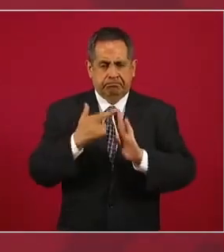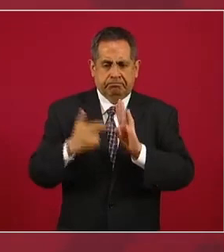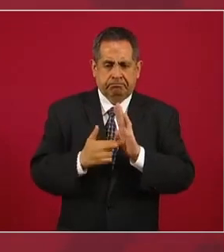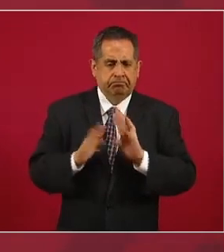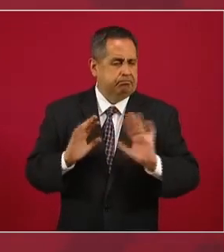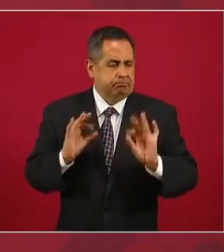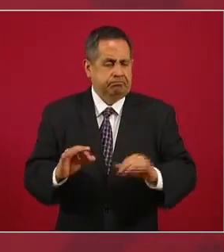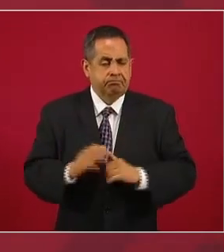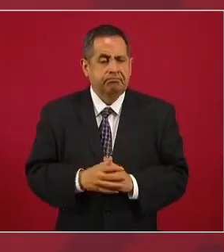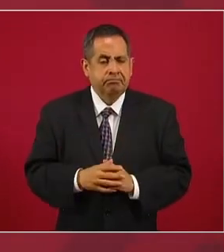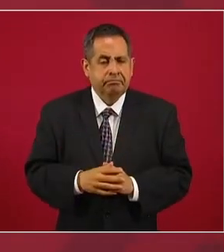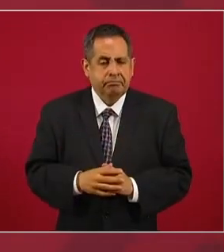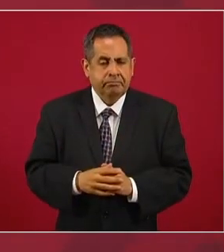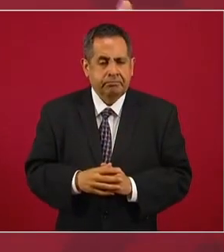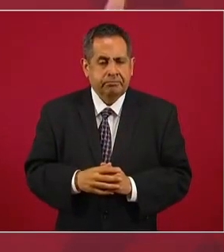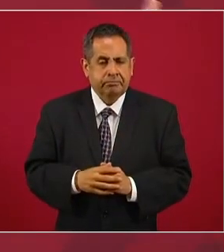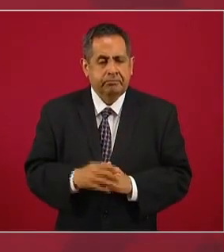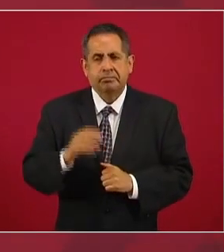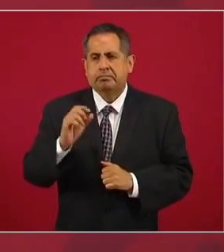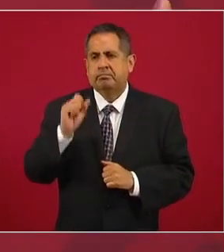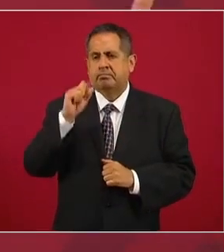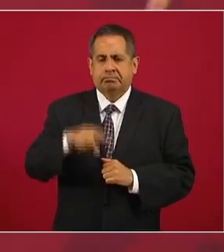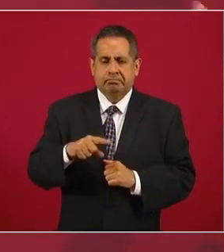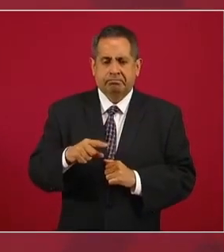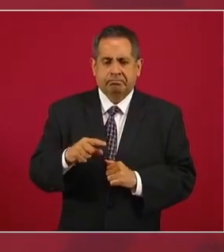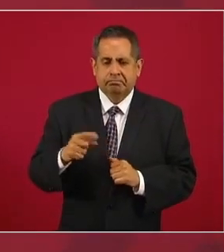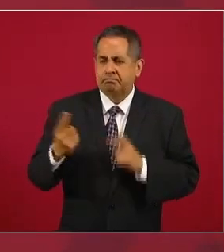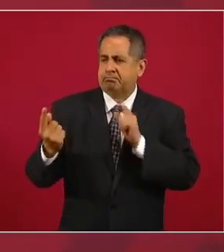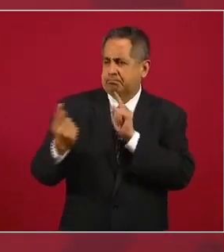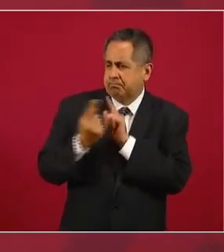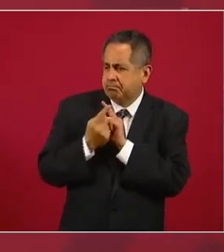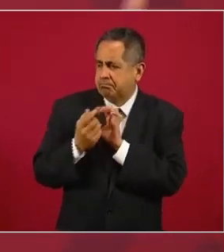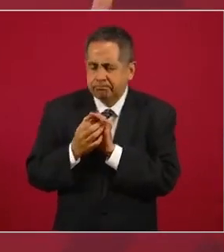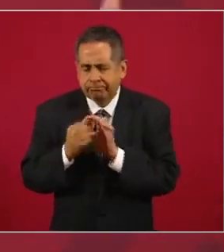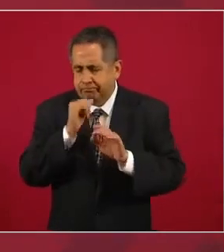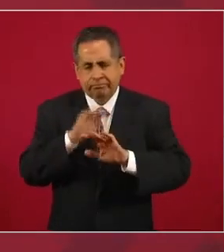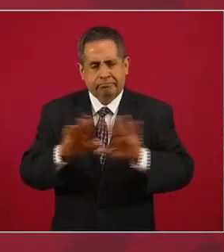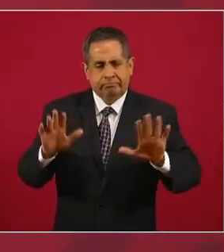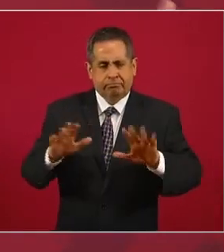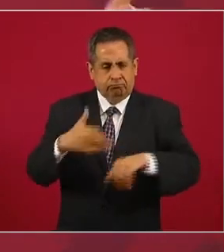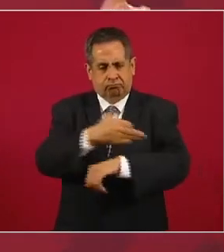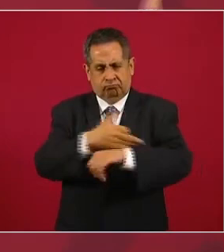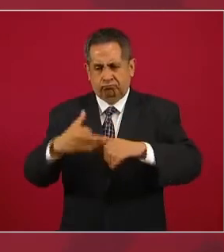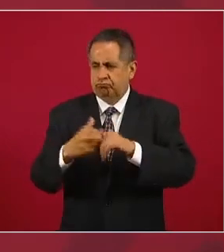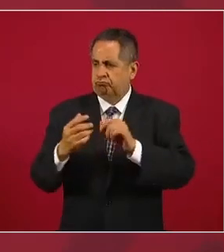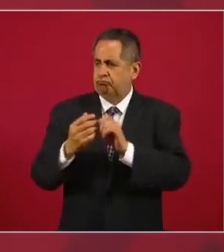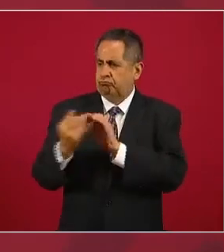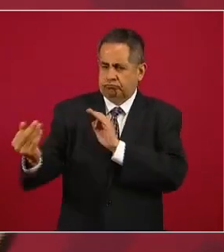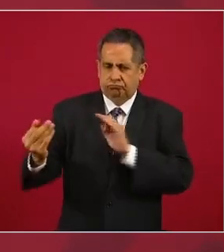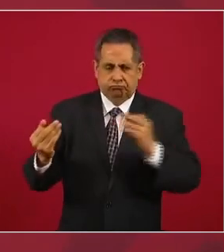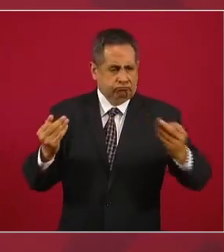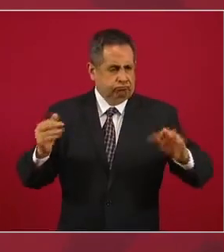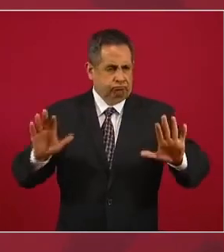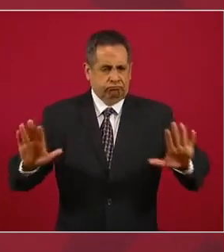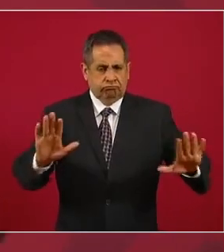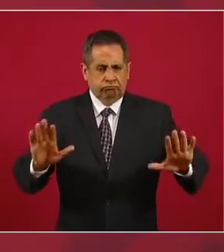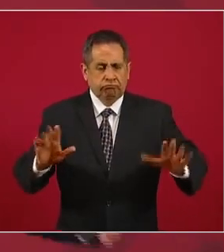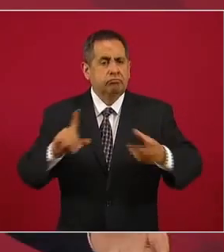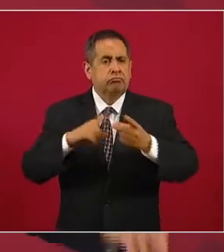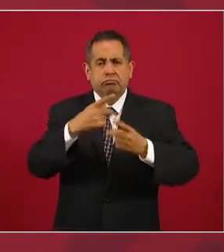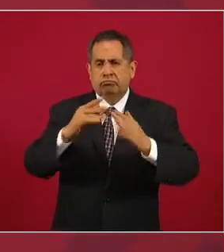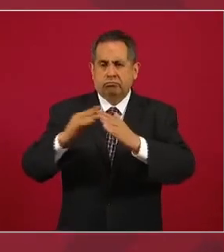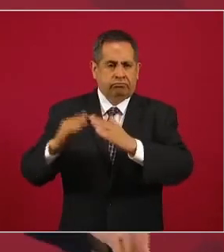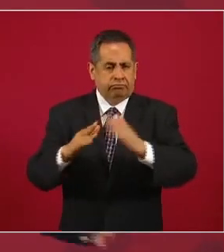correspondiente, sin acercarnos mucho. En la familia donde